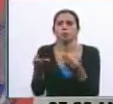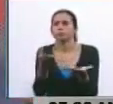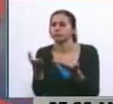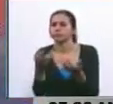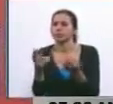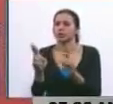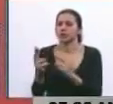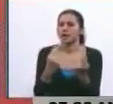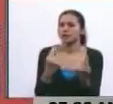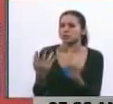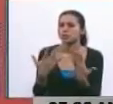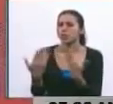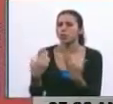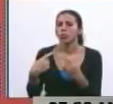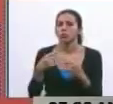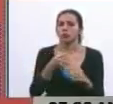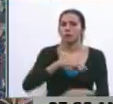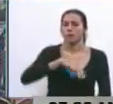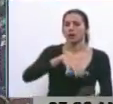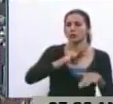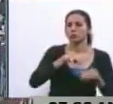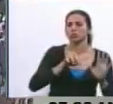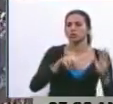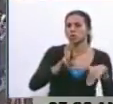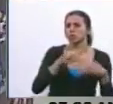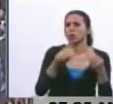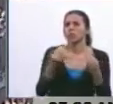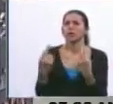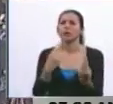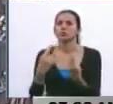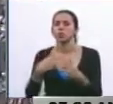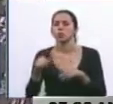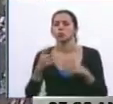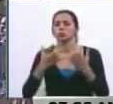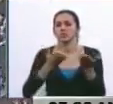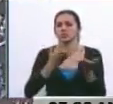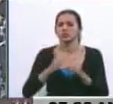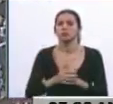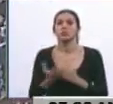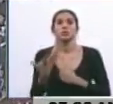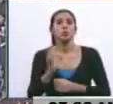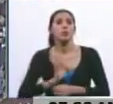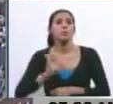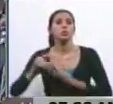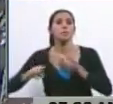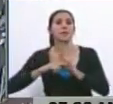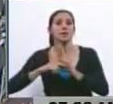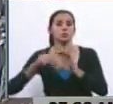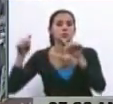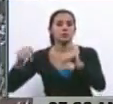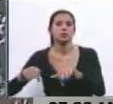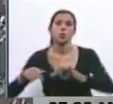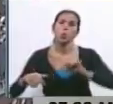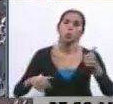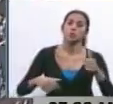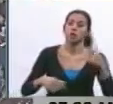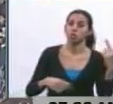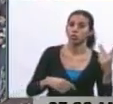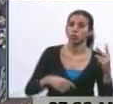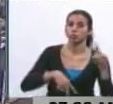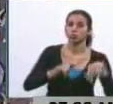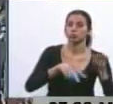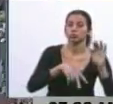en comparación con las otras dos operadoras? 51% más económico que los precios del mercado. Las otras dos